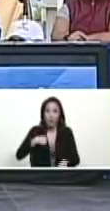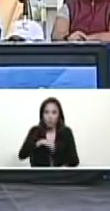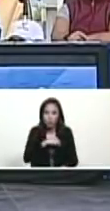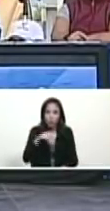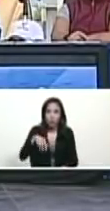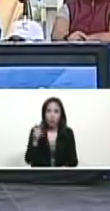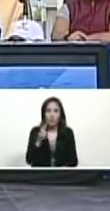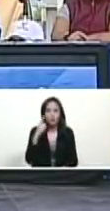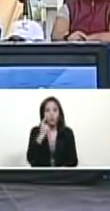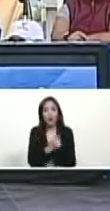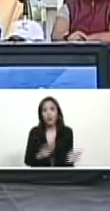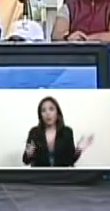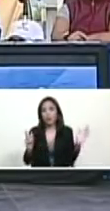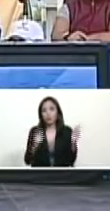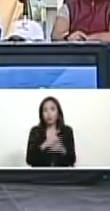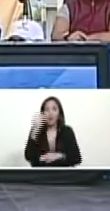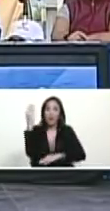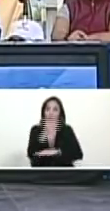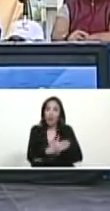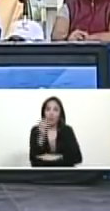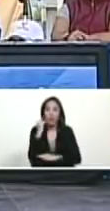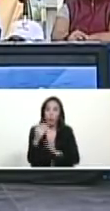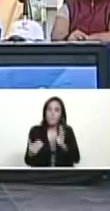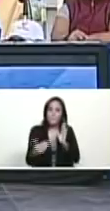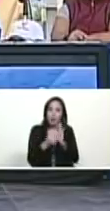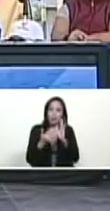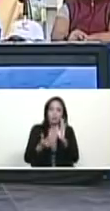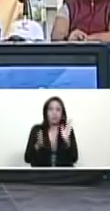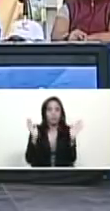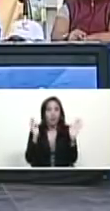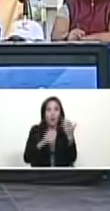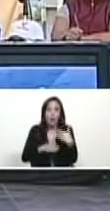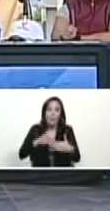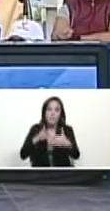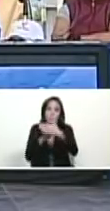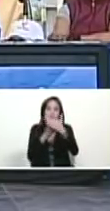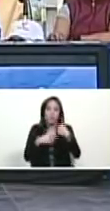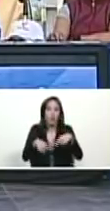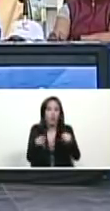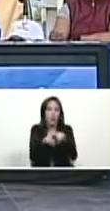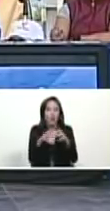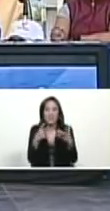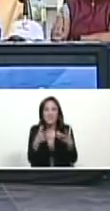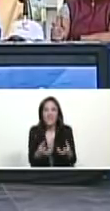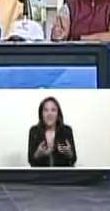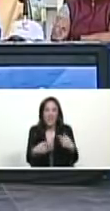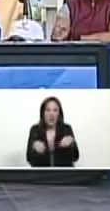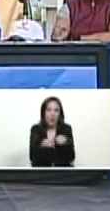tienen un solo destino. Quien se mete con Venezuela, se seca, compadre.